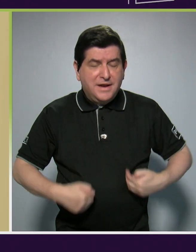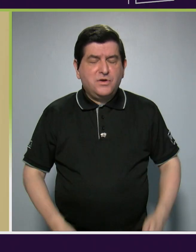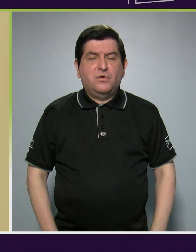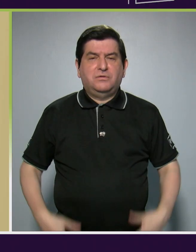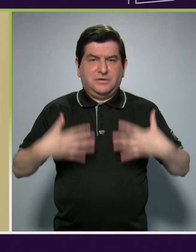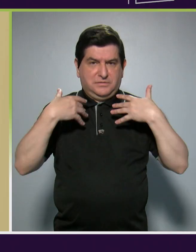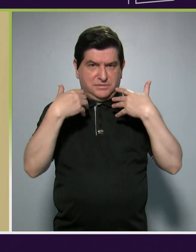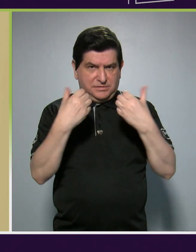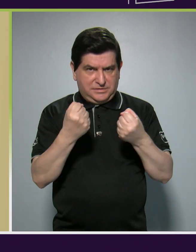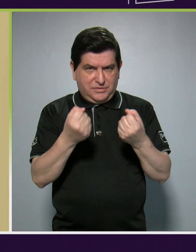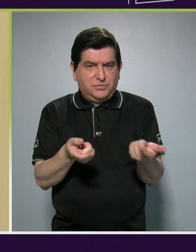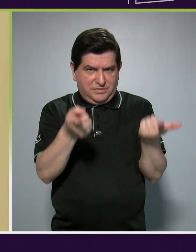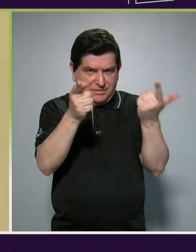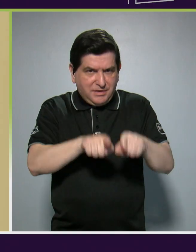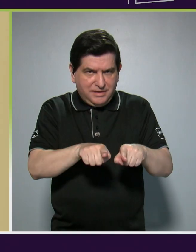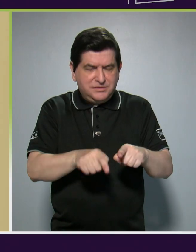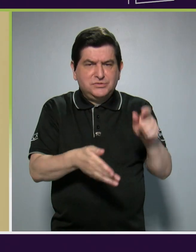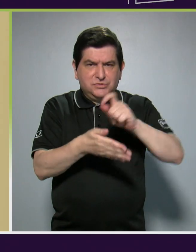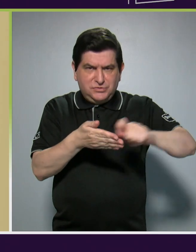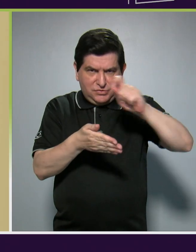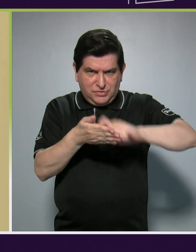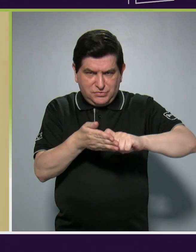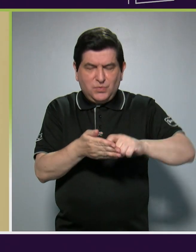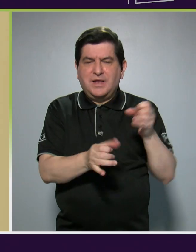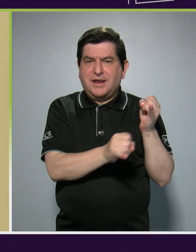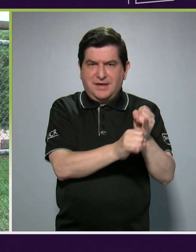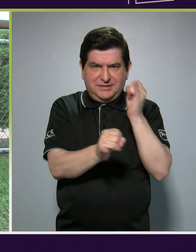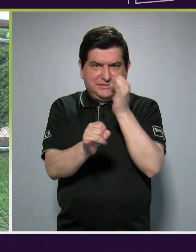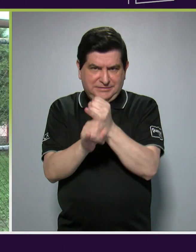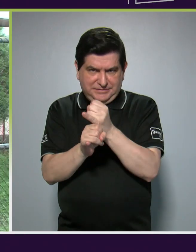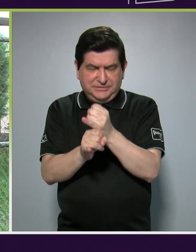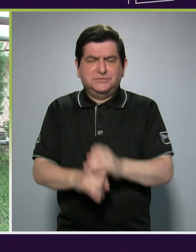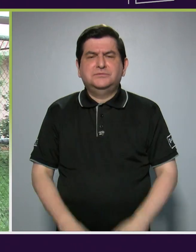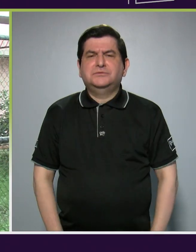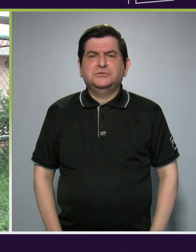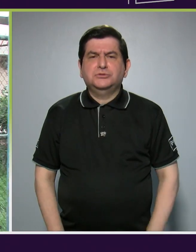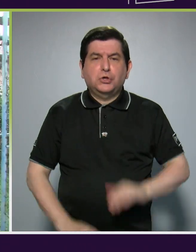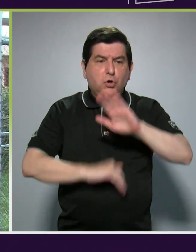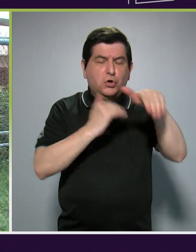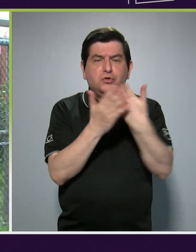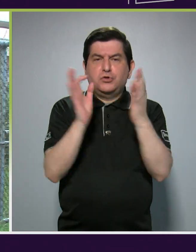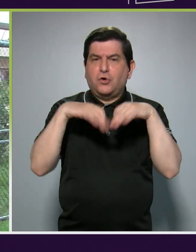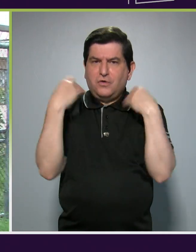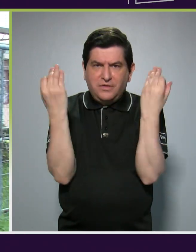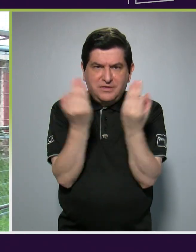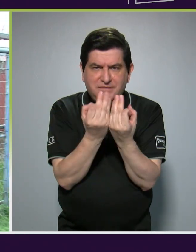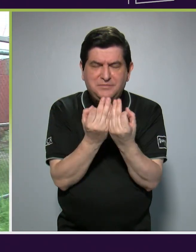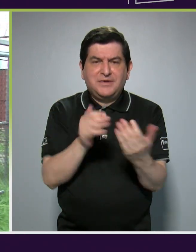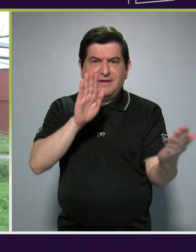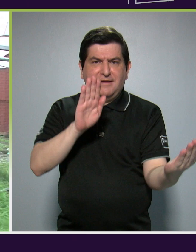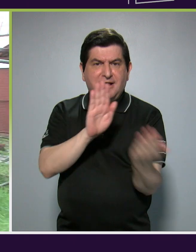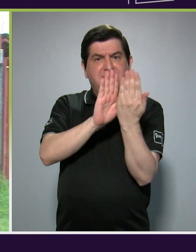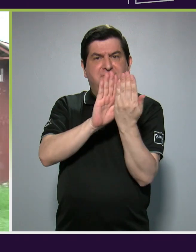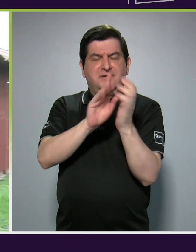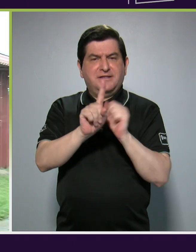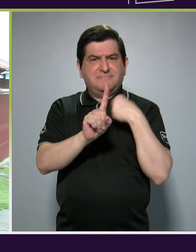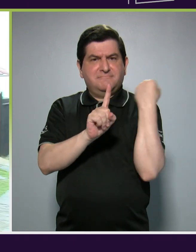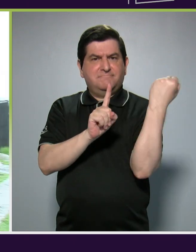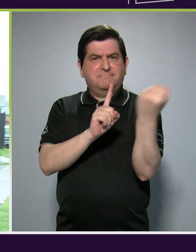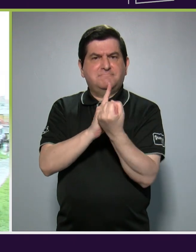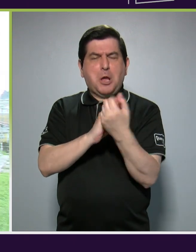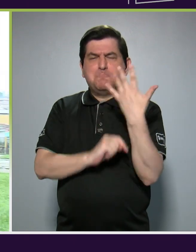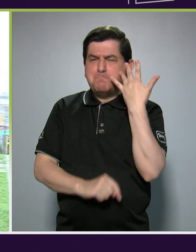salud, en las escuelas, en las instituciones, pues cualquier familia que esté pasando por una